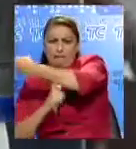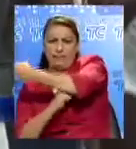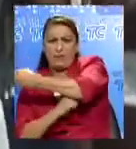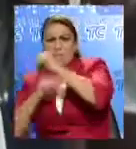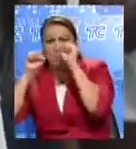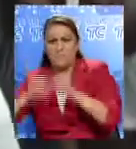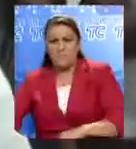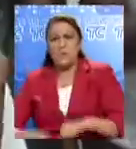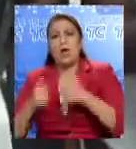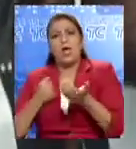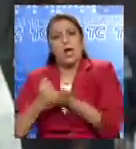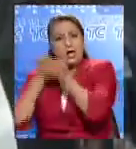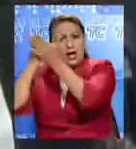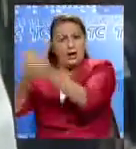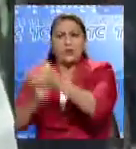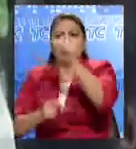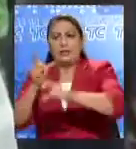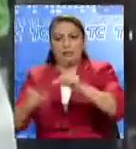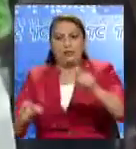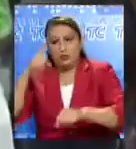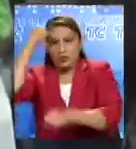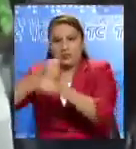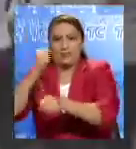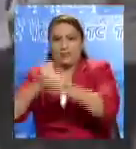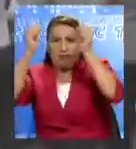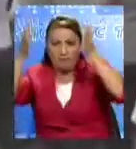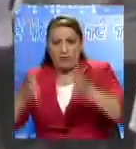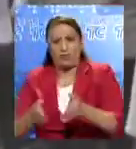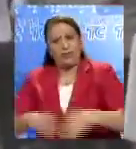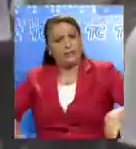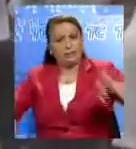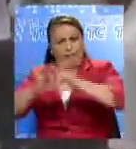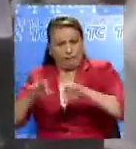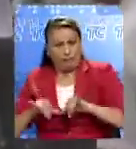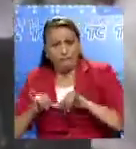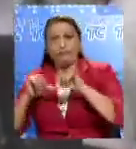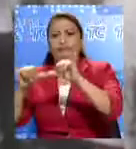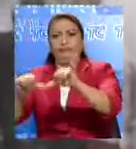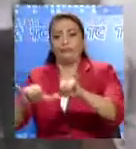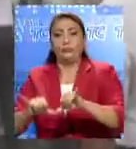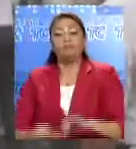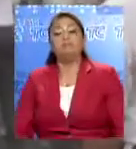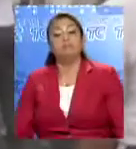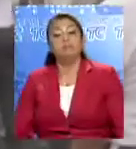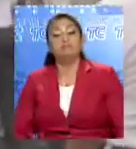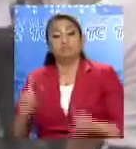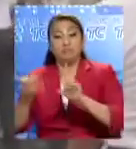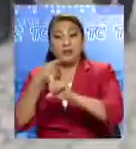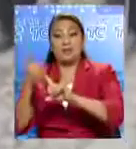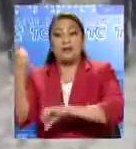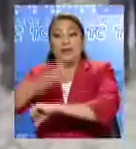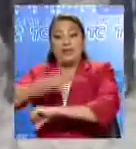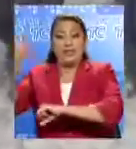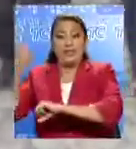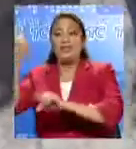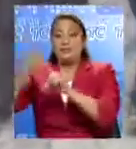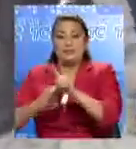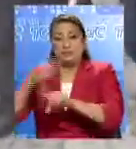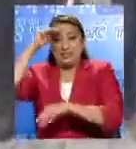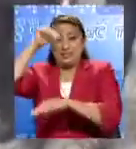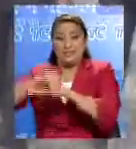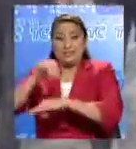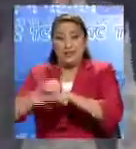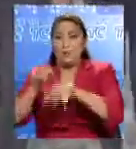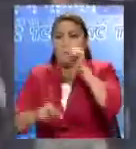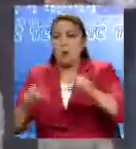sido un proyecto político que ha apoyado a toda la clase trabajadora. De esta manera se desarrolló la jornada en el primer día de mayo en el país. No se reportaron problemas